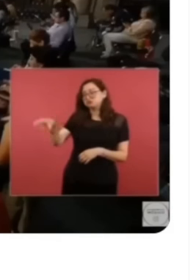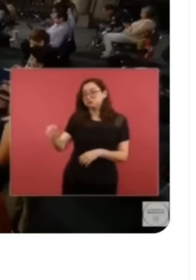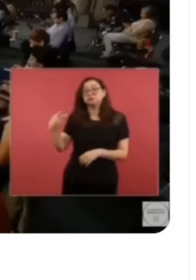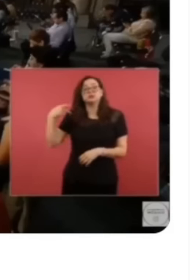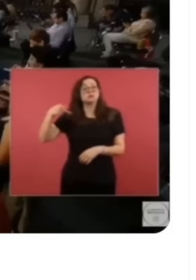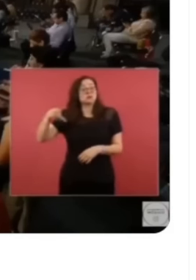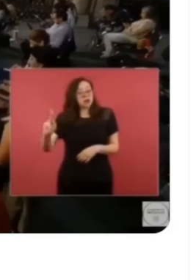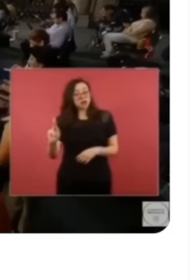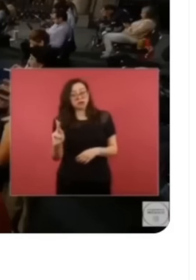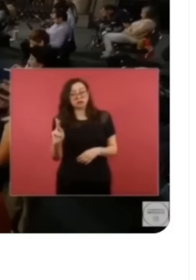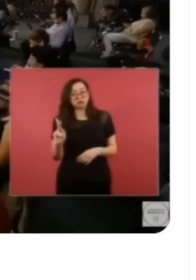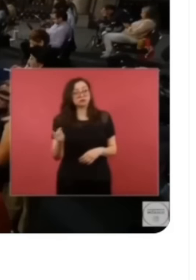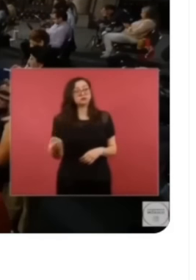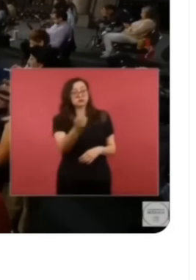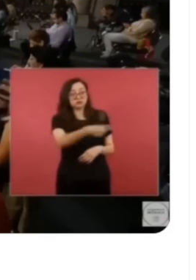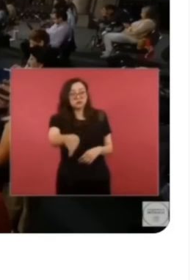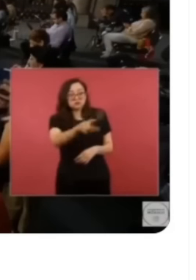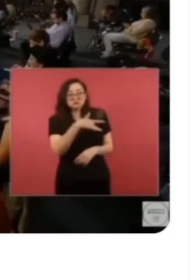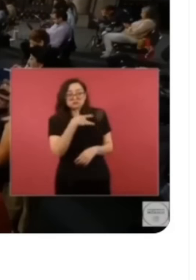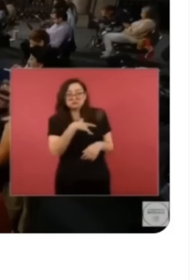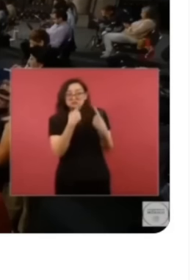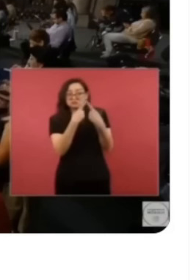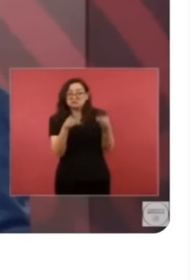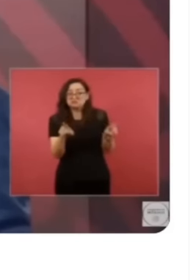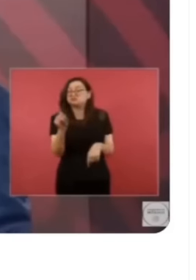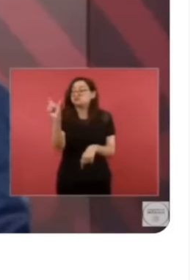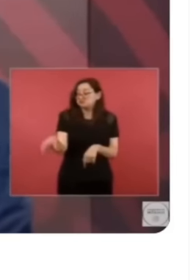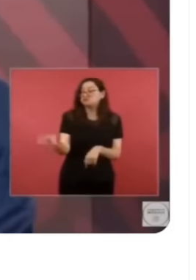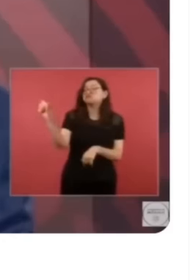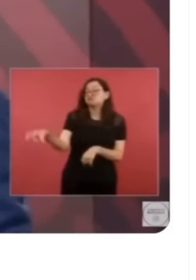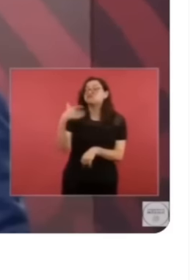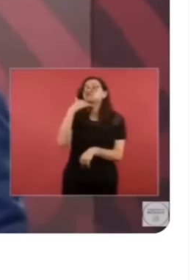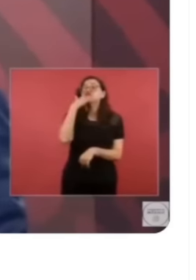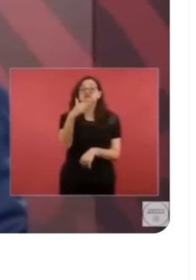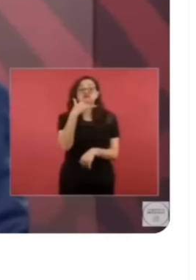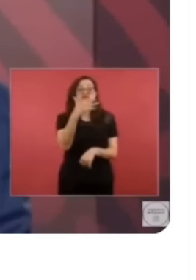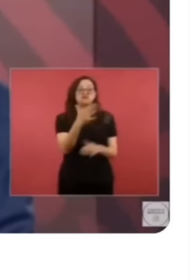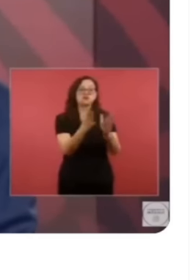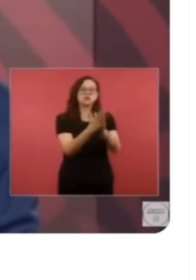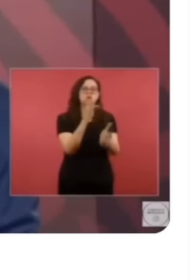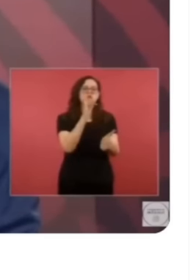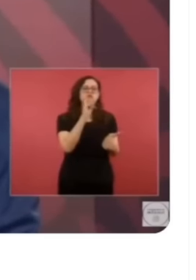Pero si hay pruebas, adelante.